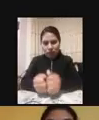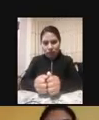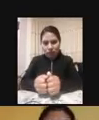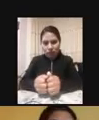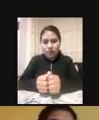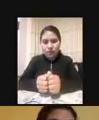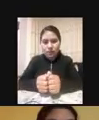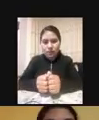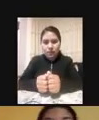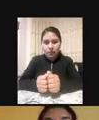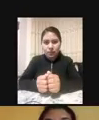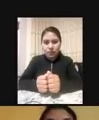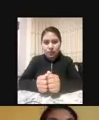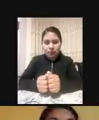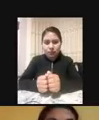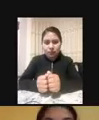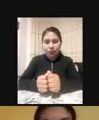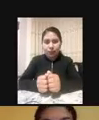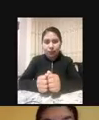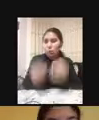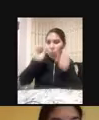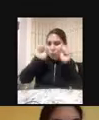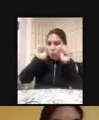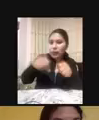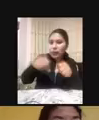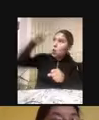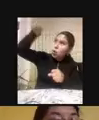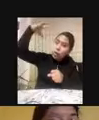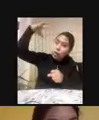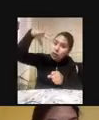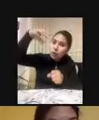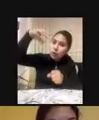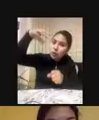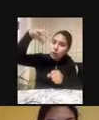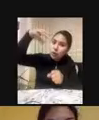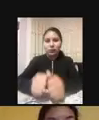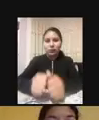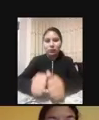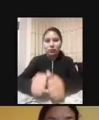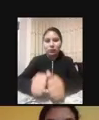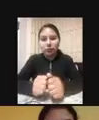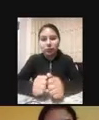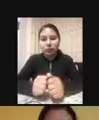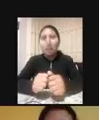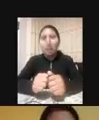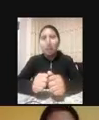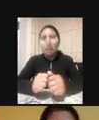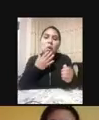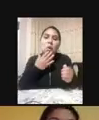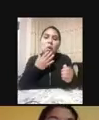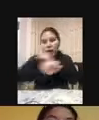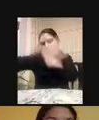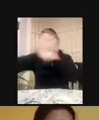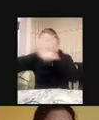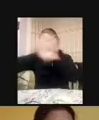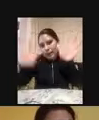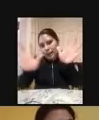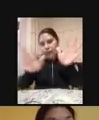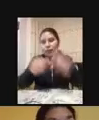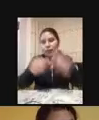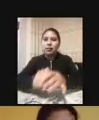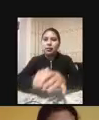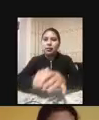sean lucecitas y materiales que nos permitan llamar la atención de los chicos para que ellos tengan mayor